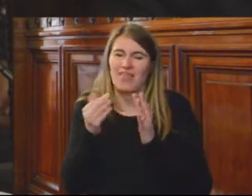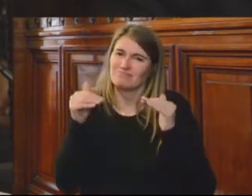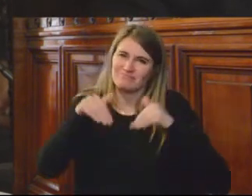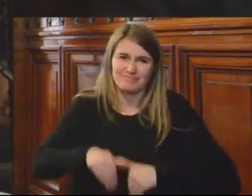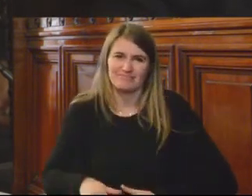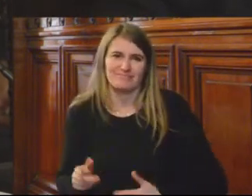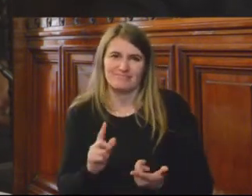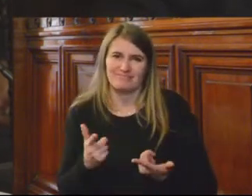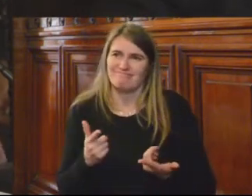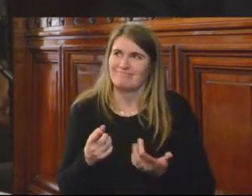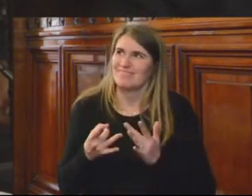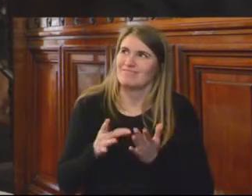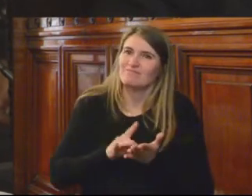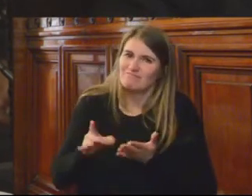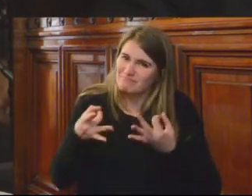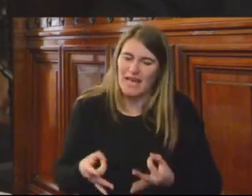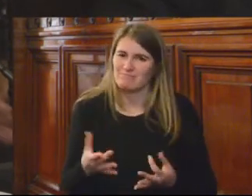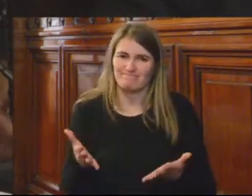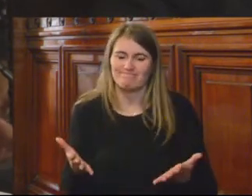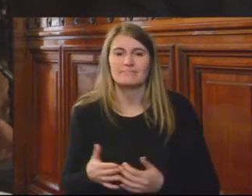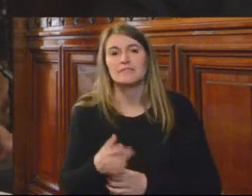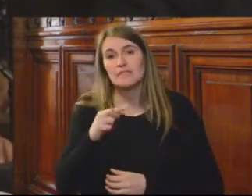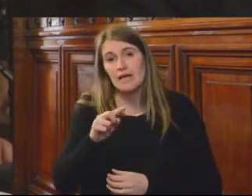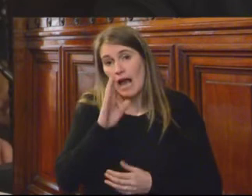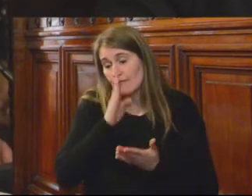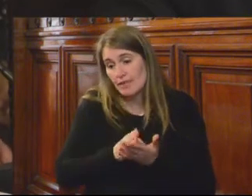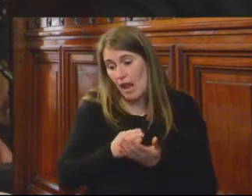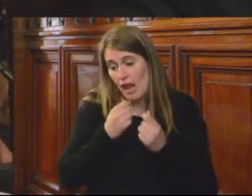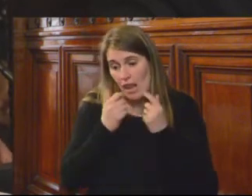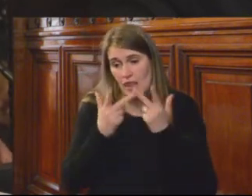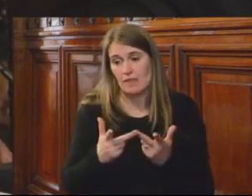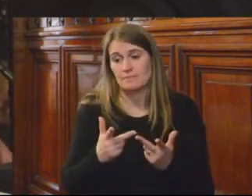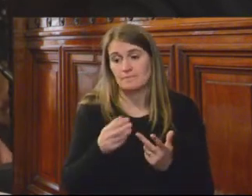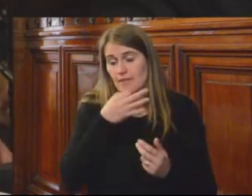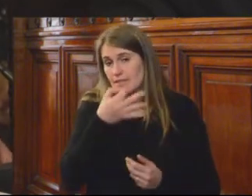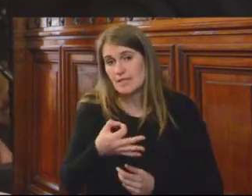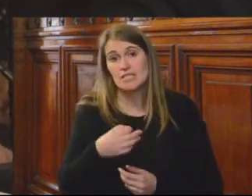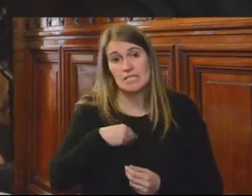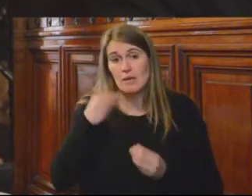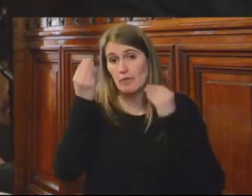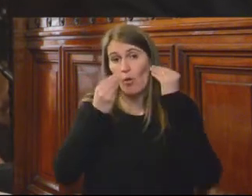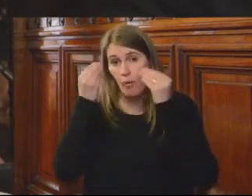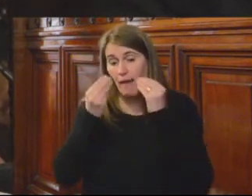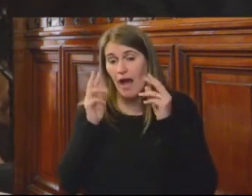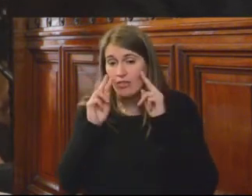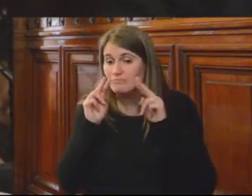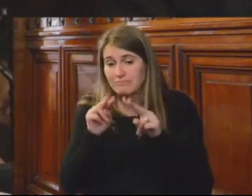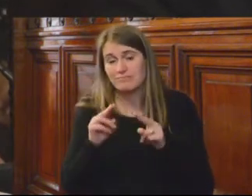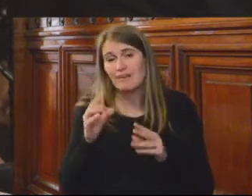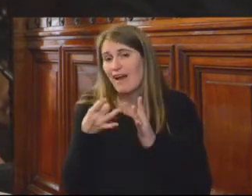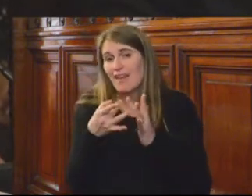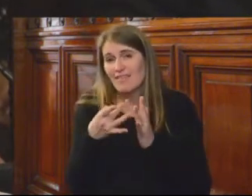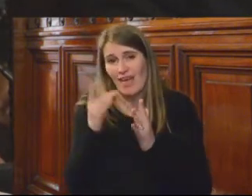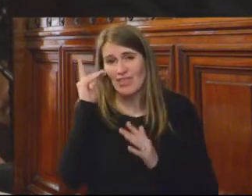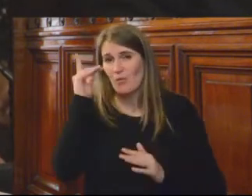prestación de los mismos. En ese sentido, también, para finalizar, vemos con preocupación la calidad educativa, sobre todo en